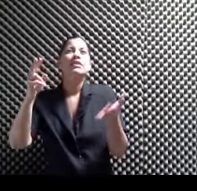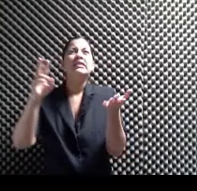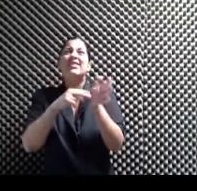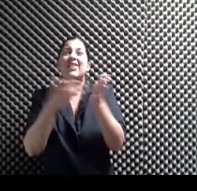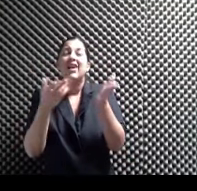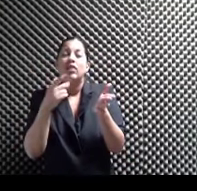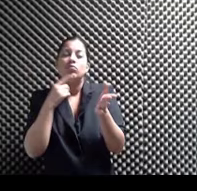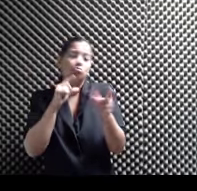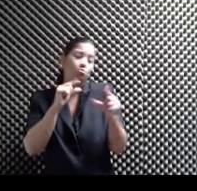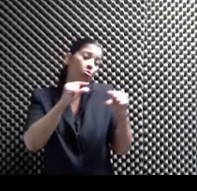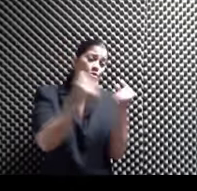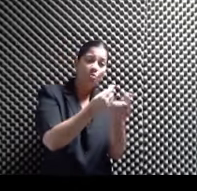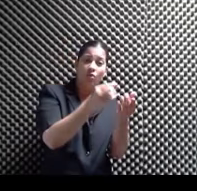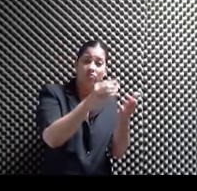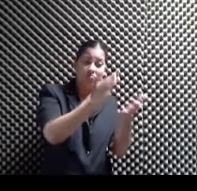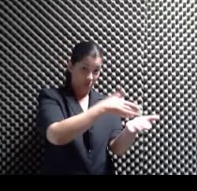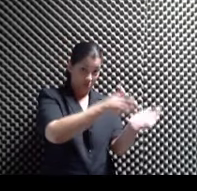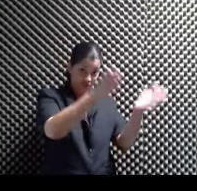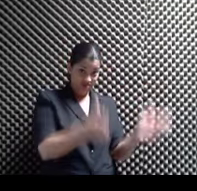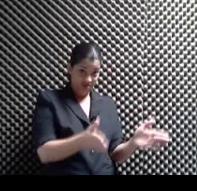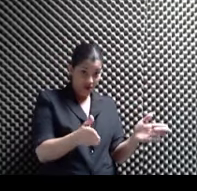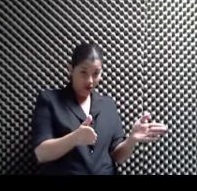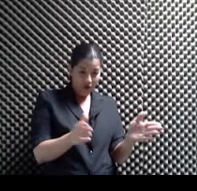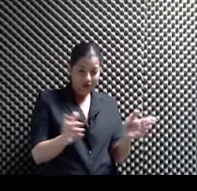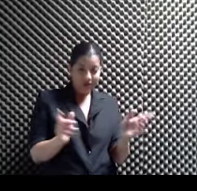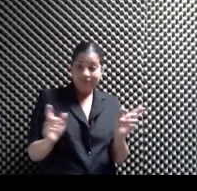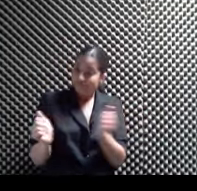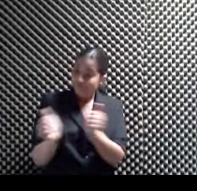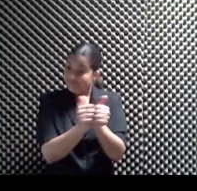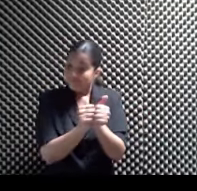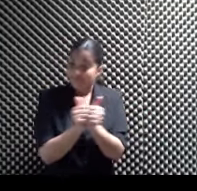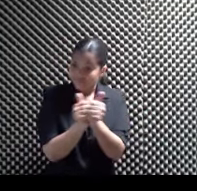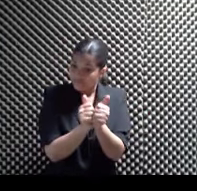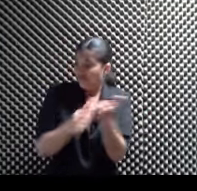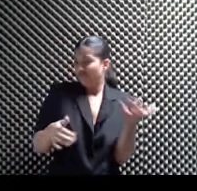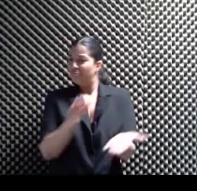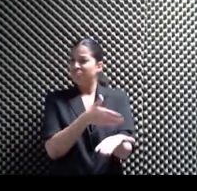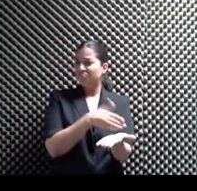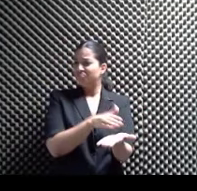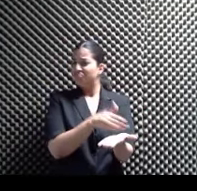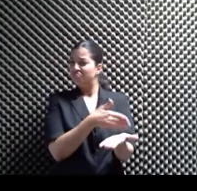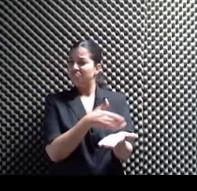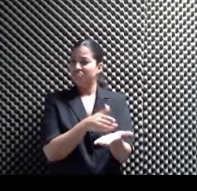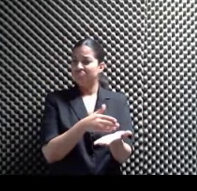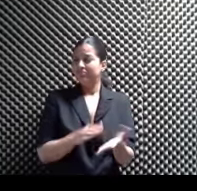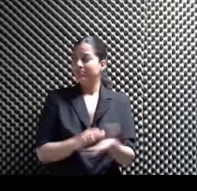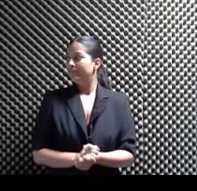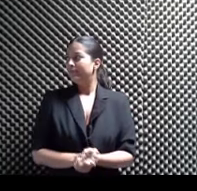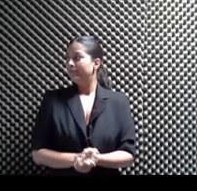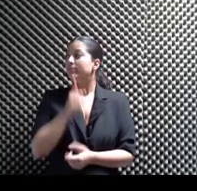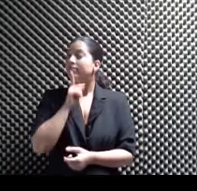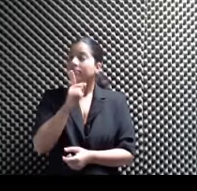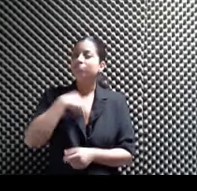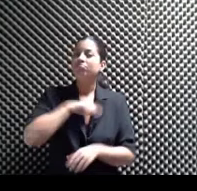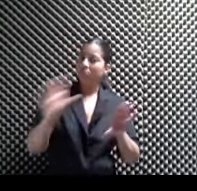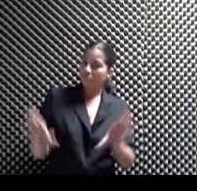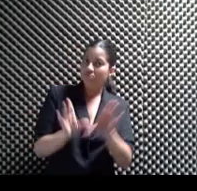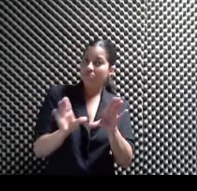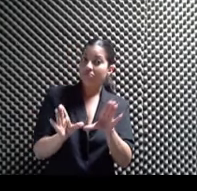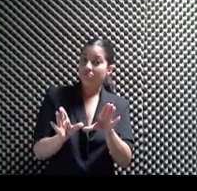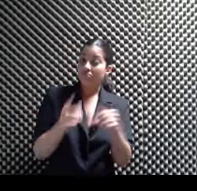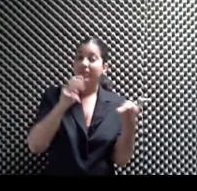O libremente O alguien pone un papel Y dice Mira vamos a Ver este trabajo Que hice Para escucharlo Y exactamente Eso fue lo que hice Y cuando